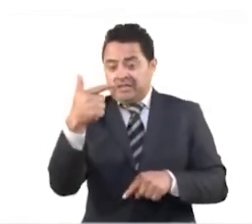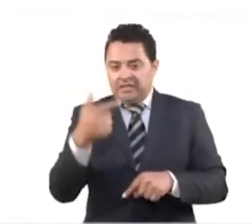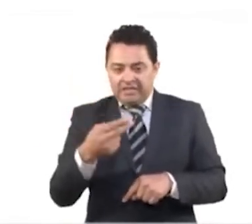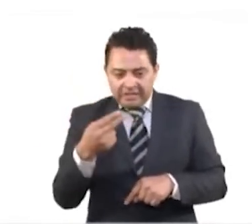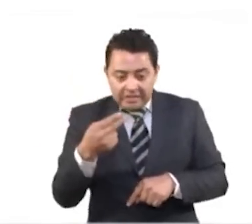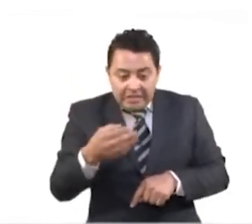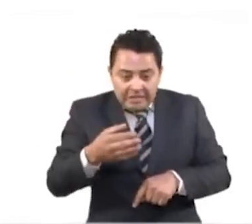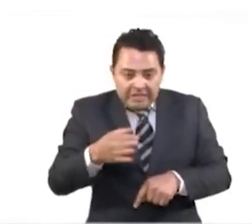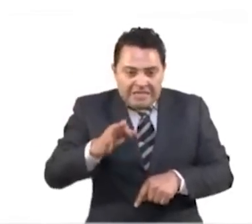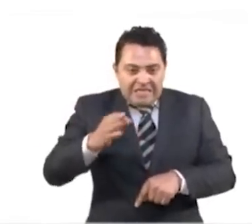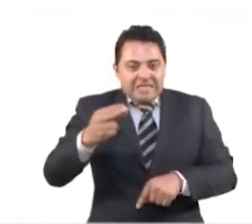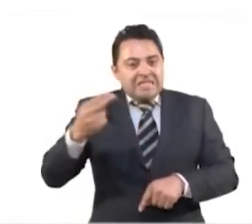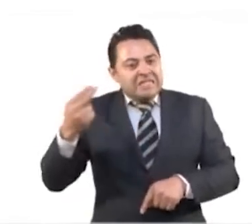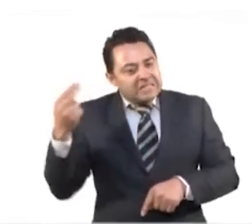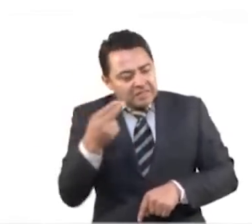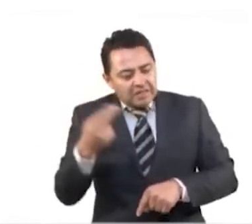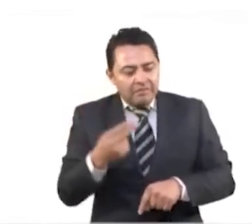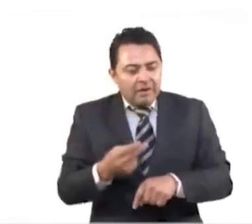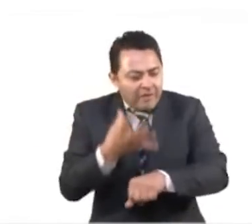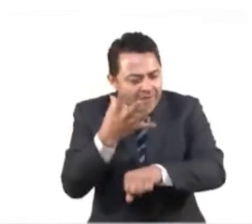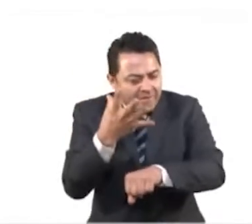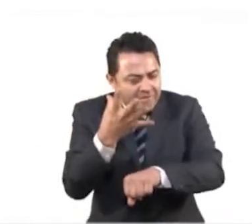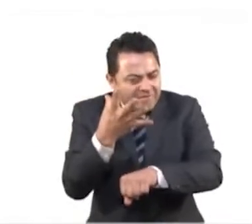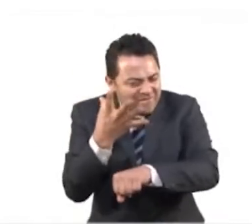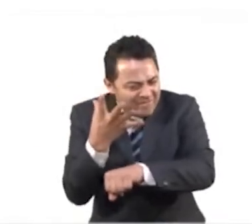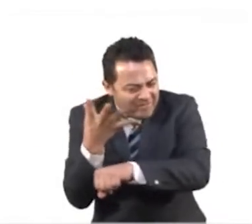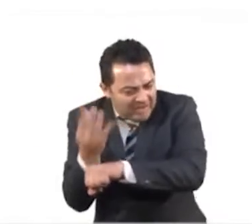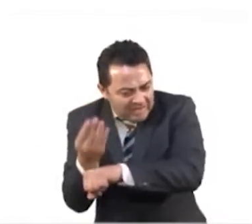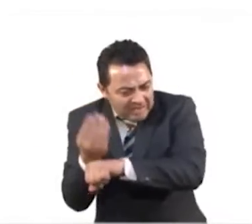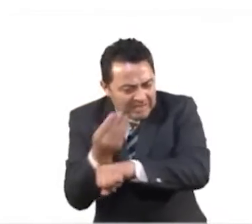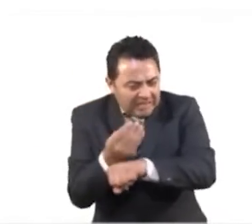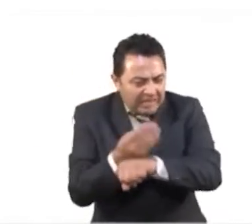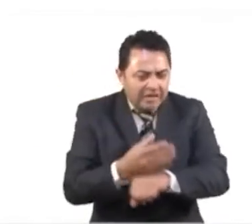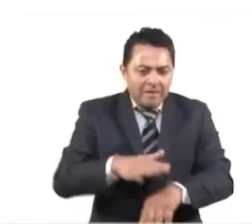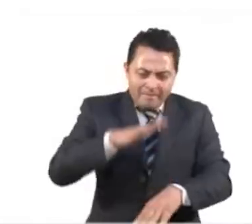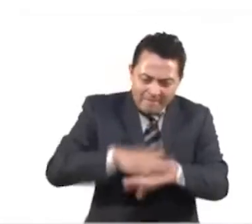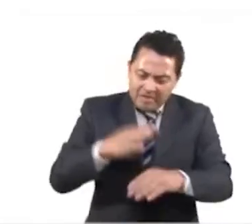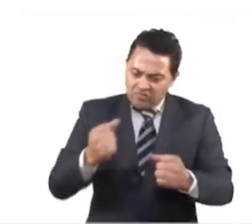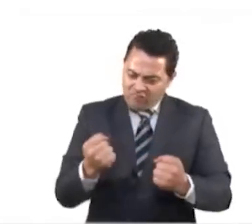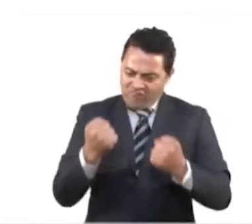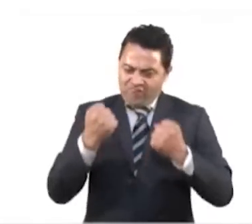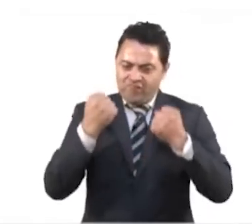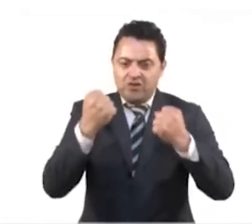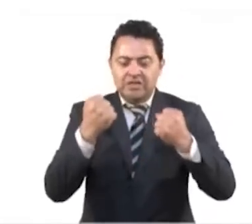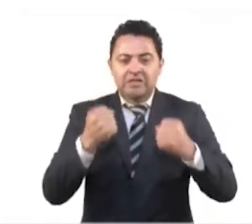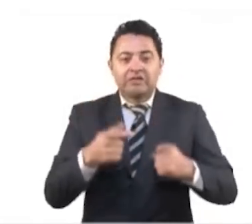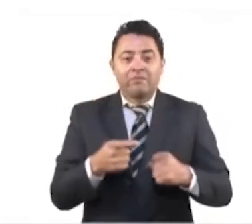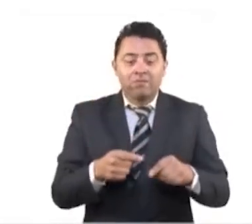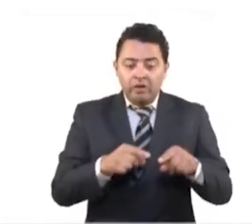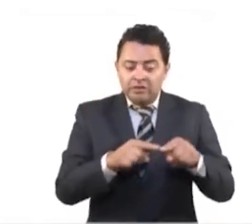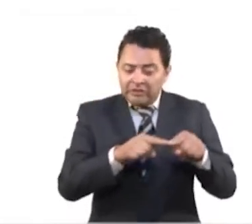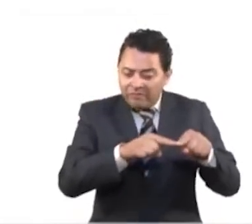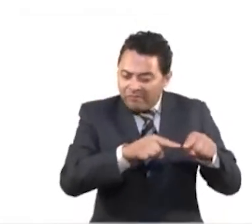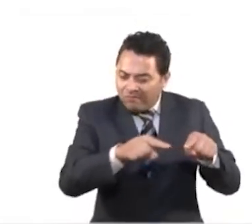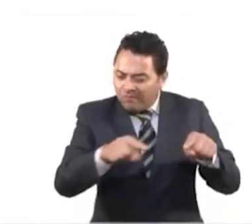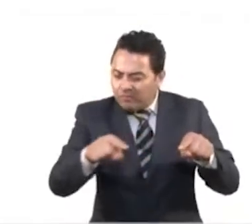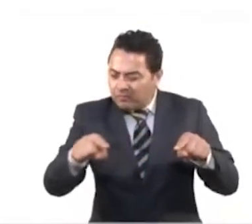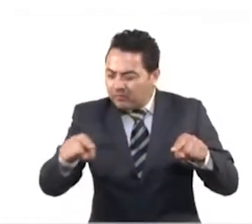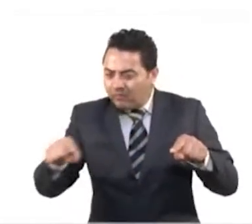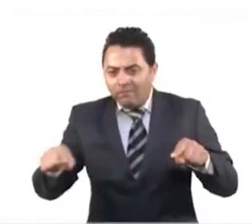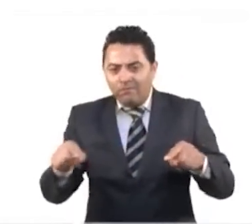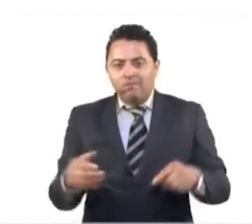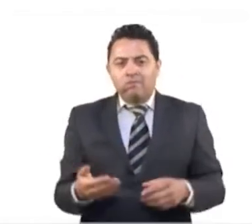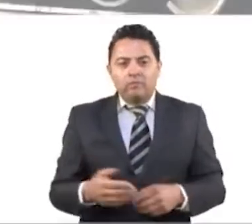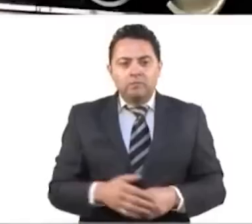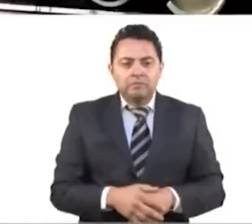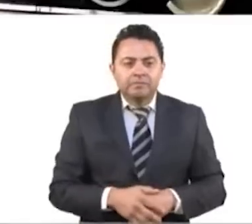el reforzamiento con mejores materiales y mejoramiento de su alineación y peralte. Por